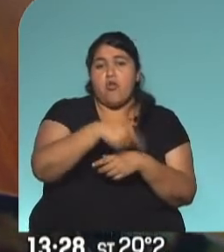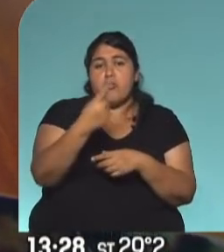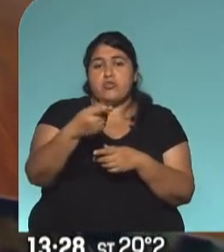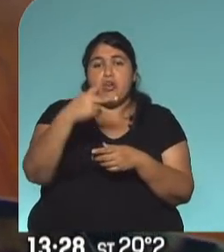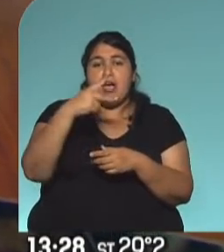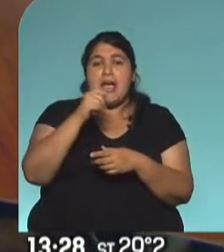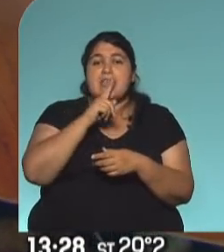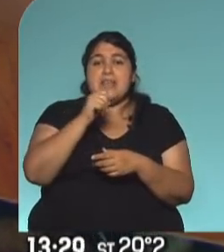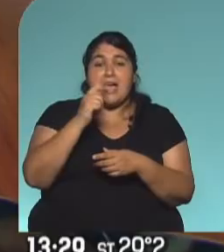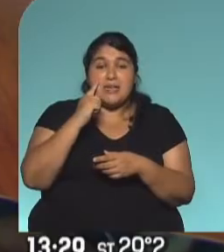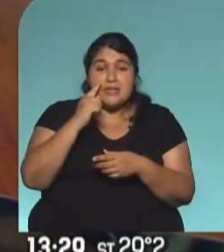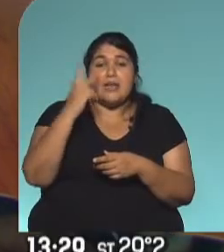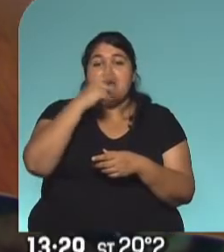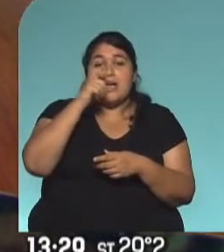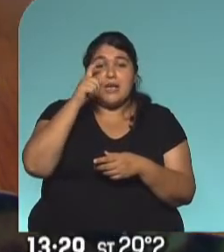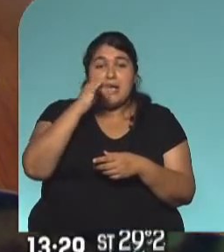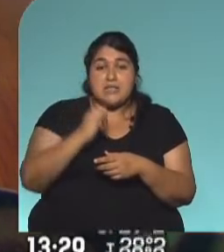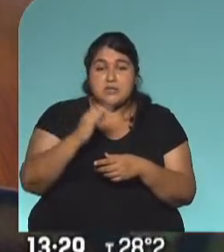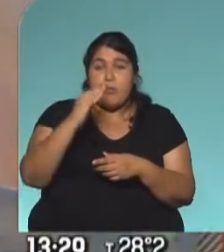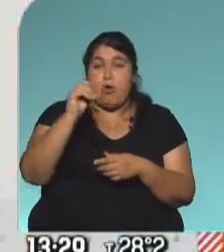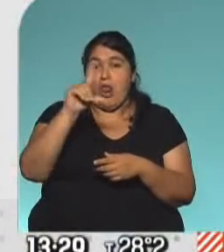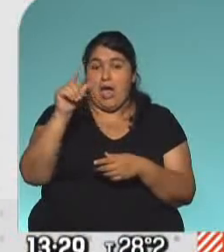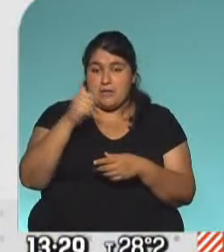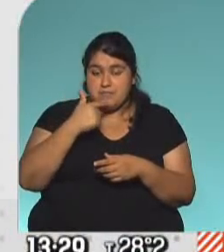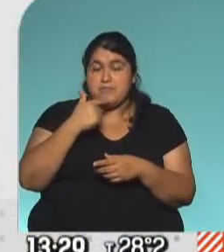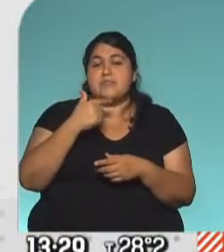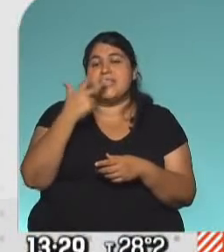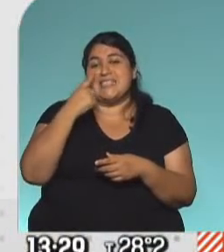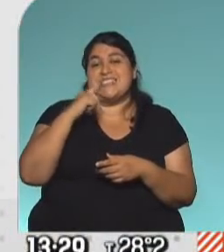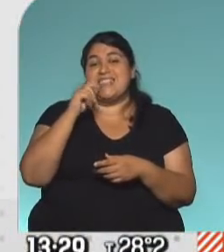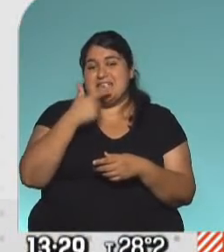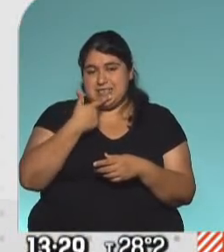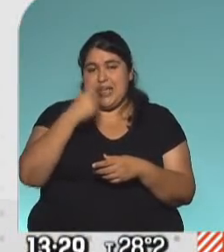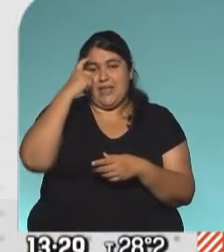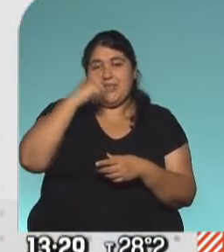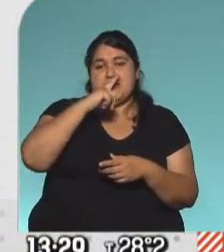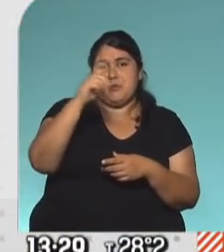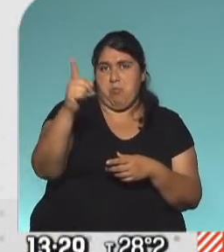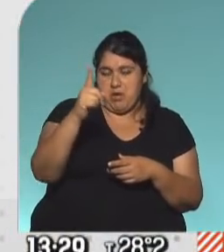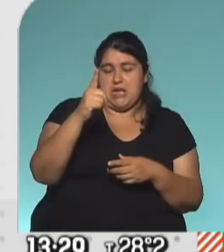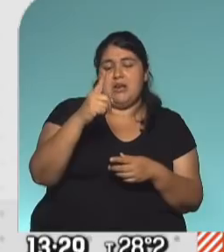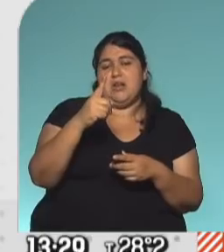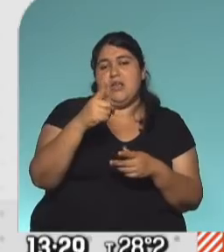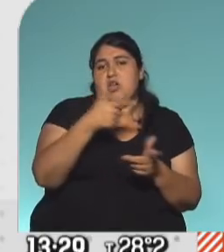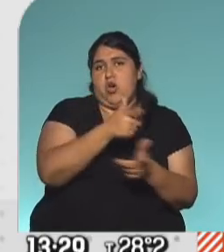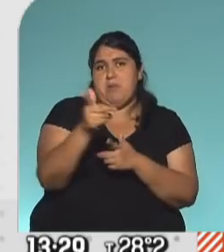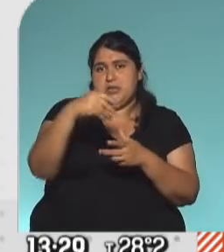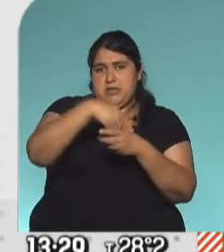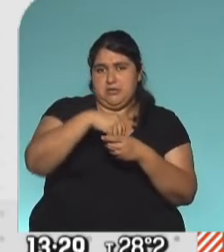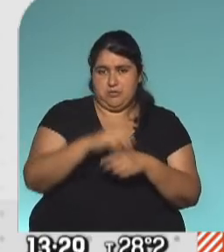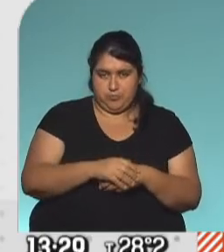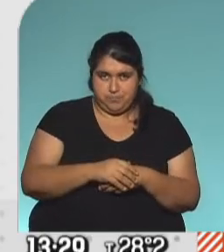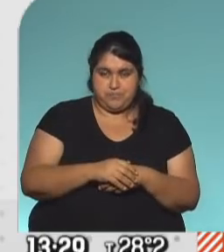Kataib Hezbollah de los chiitas con más de 10.000 combatientes que se despliegan por el territorio